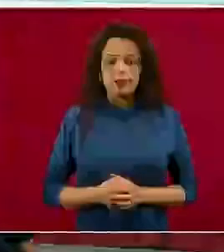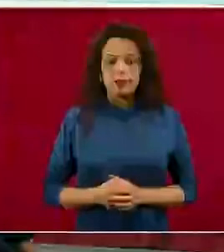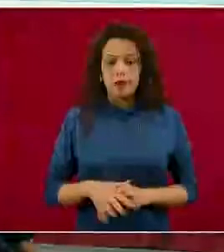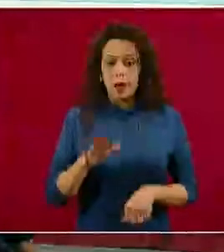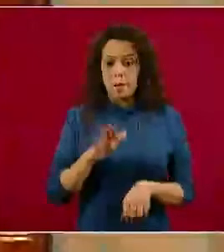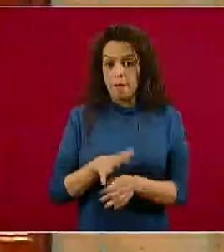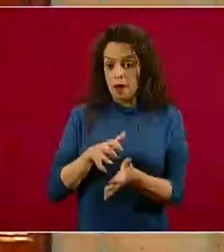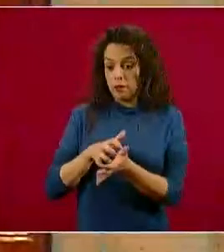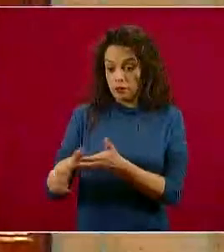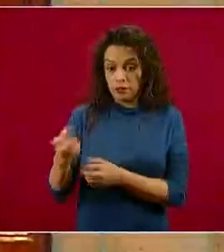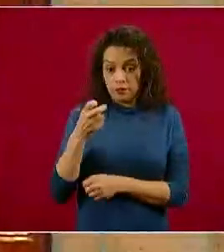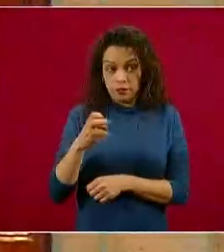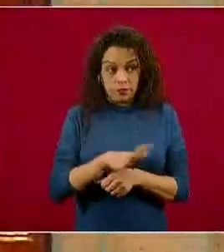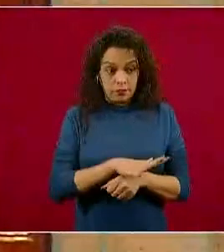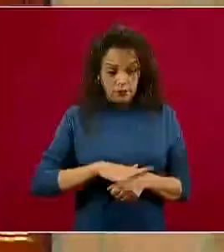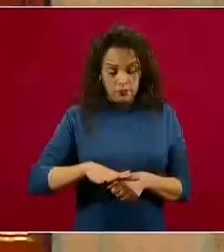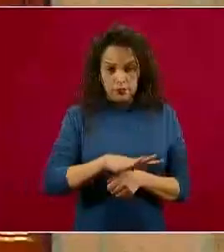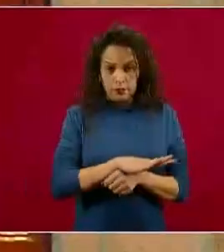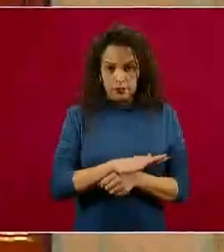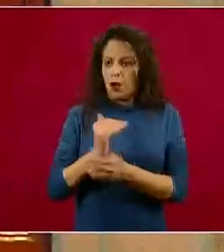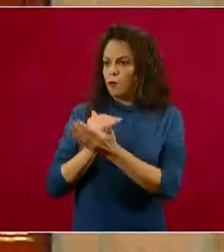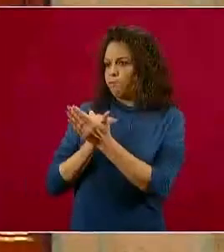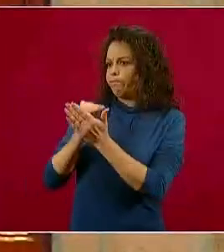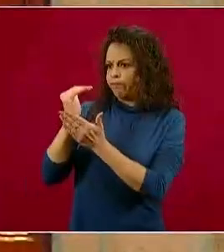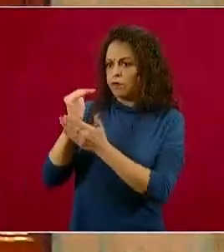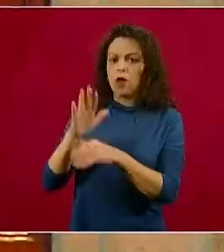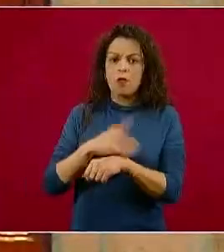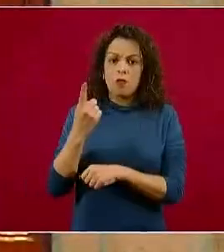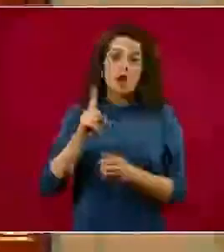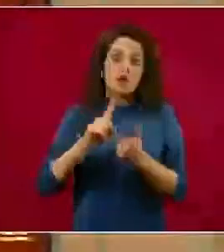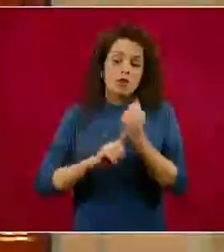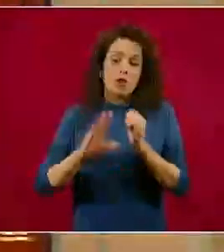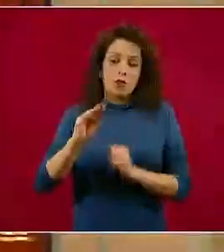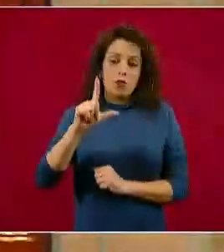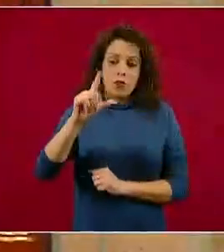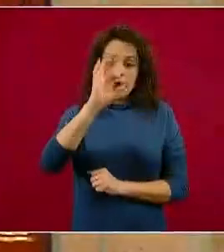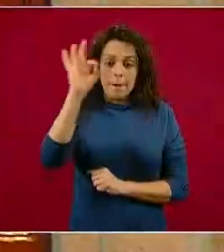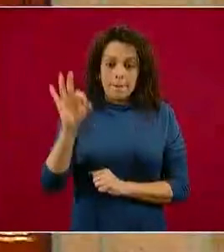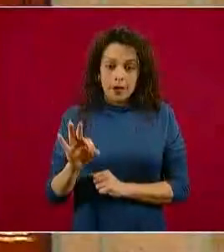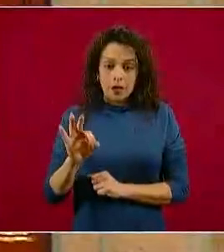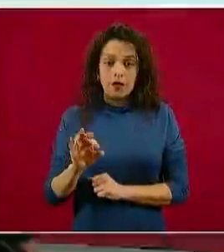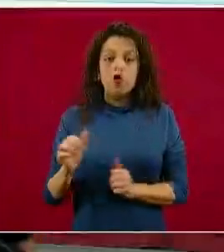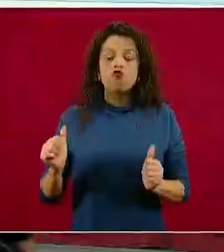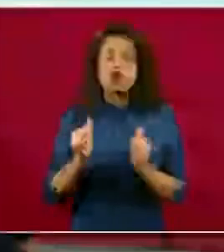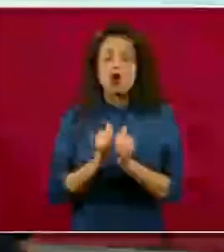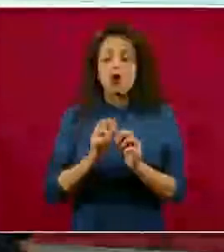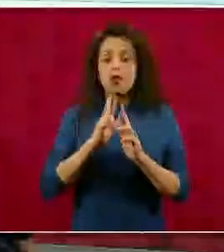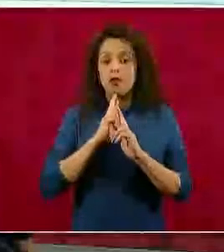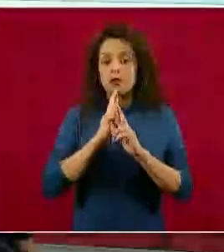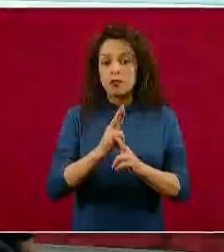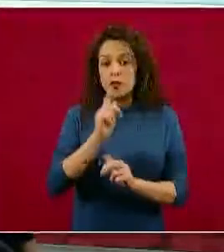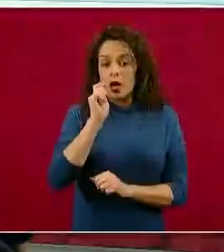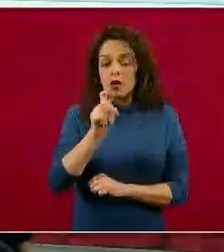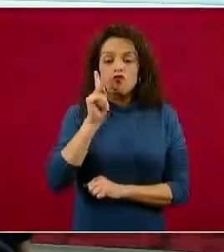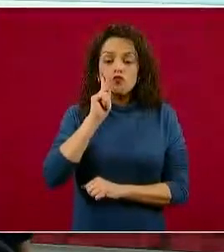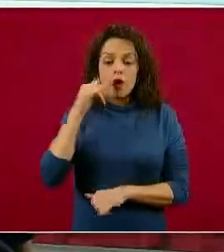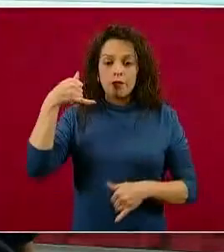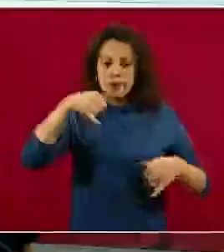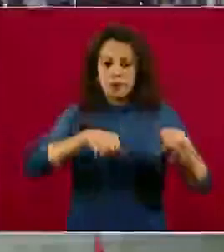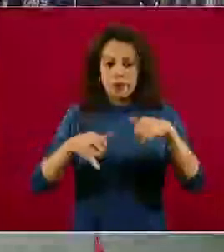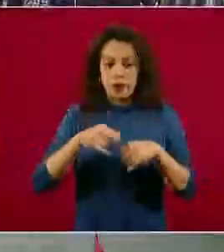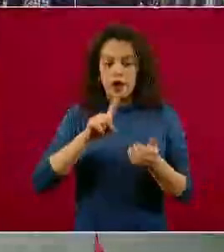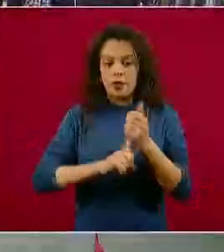mayoría de ellas, y decimos la gran mayoría porque es el 97%, fue mediante un resultado de laboratorio positivo